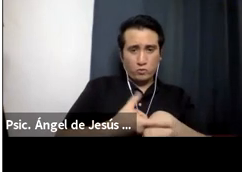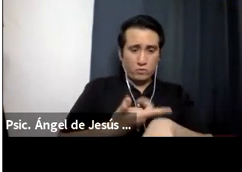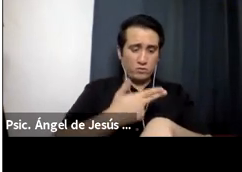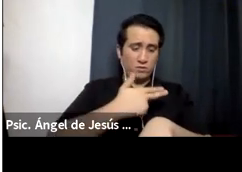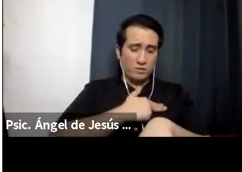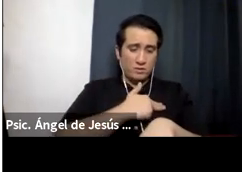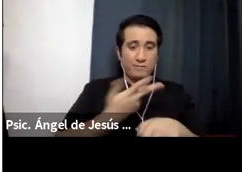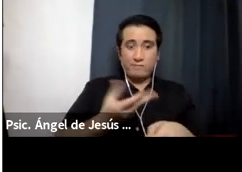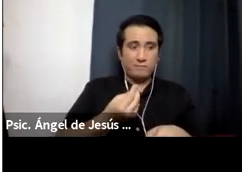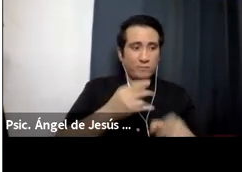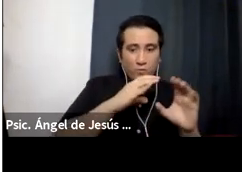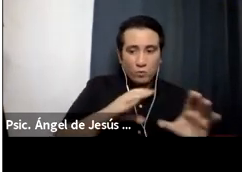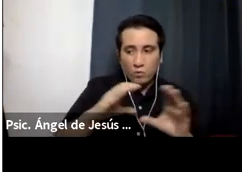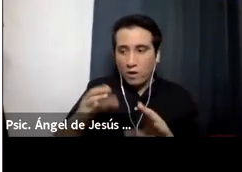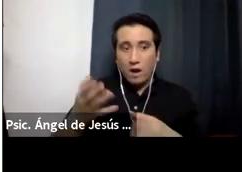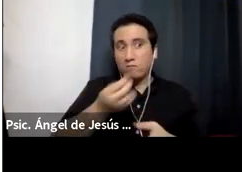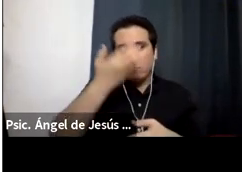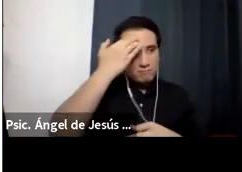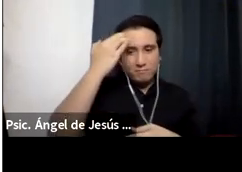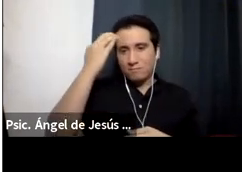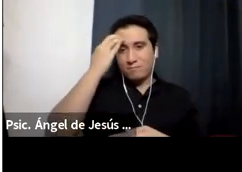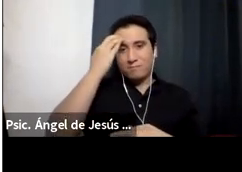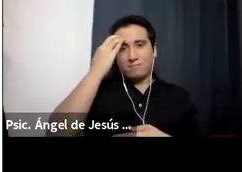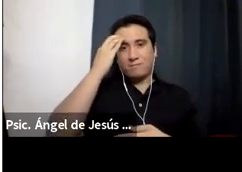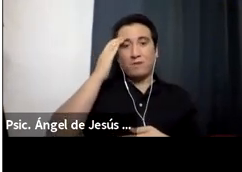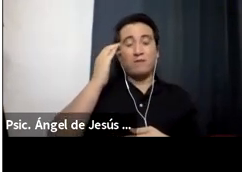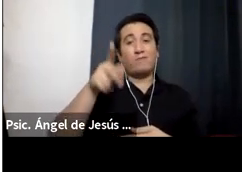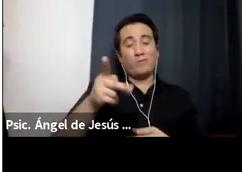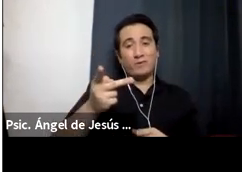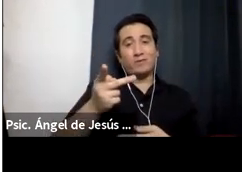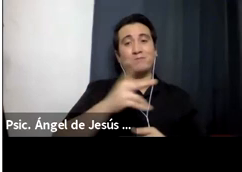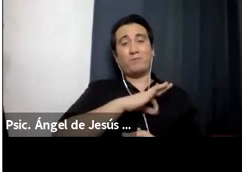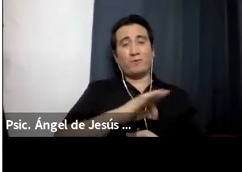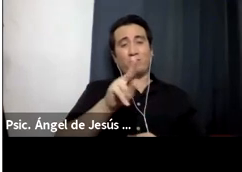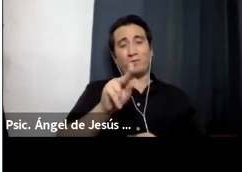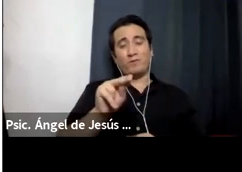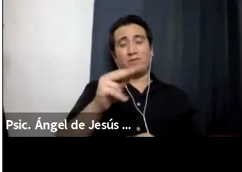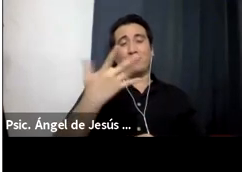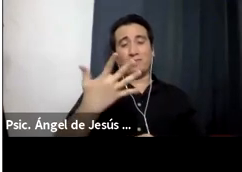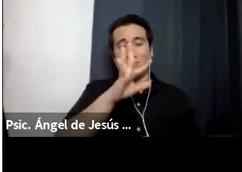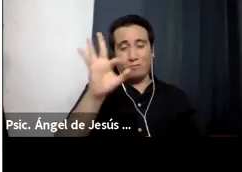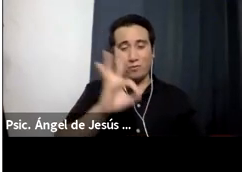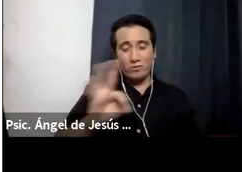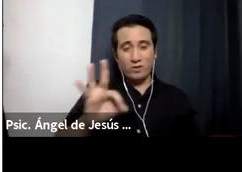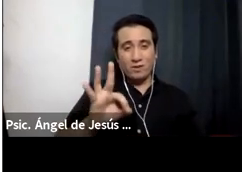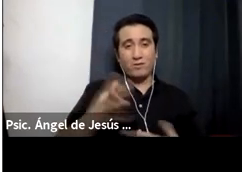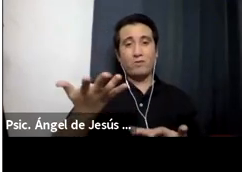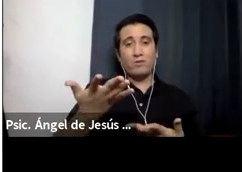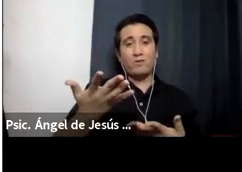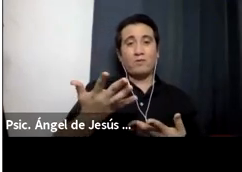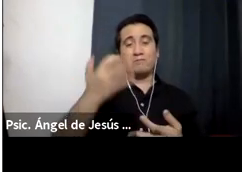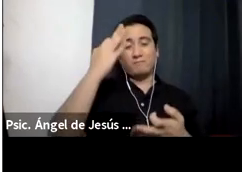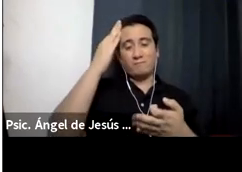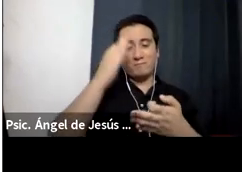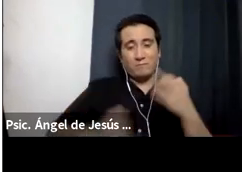por no tener información adecuada, es prácticamente, hay un 85% de probabilidades que se termine con algún tipo de